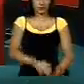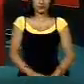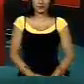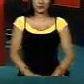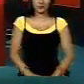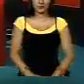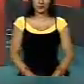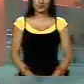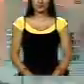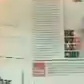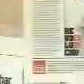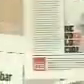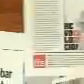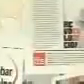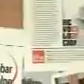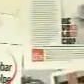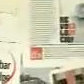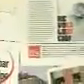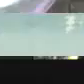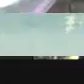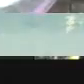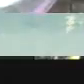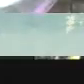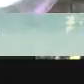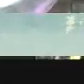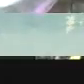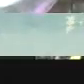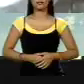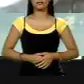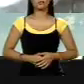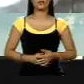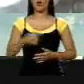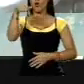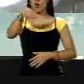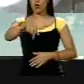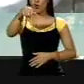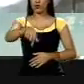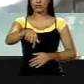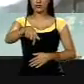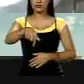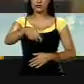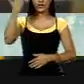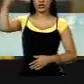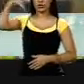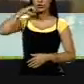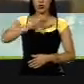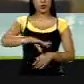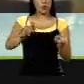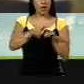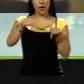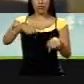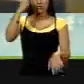El Congreso Constituyente, el 30 de julio de 1811,